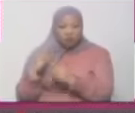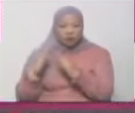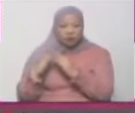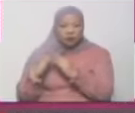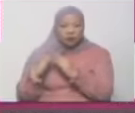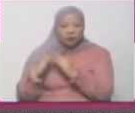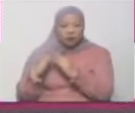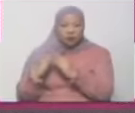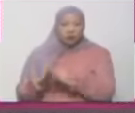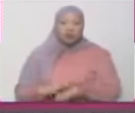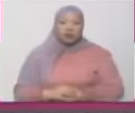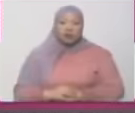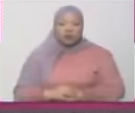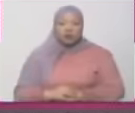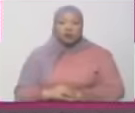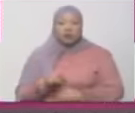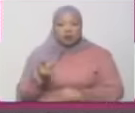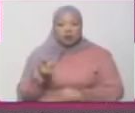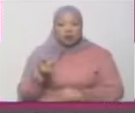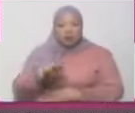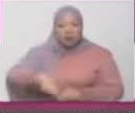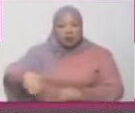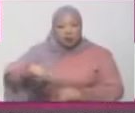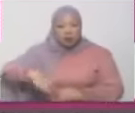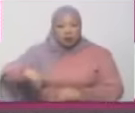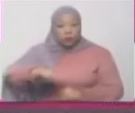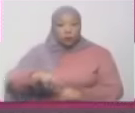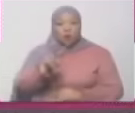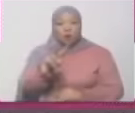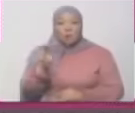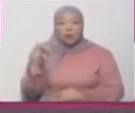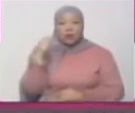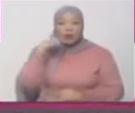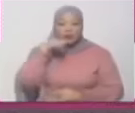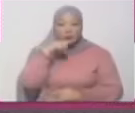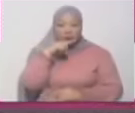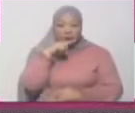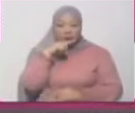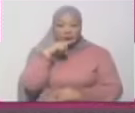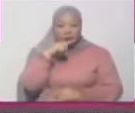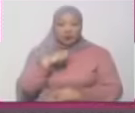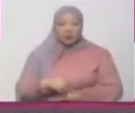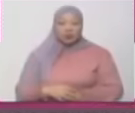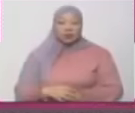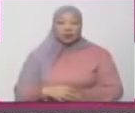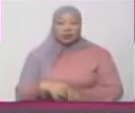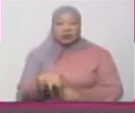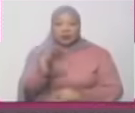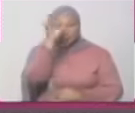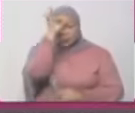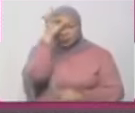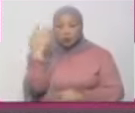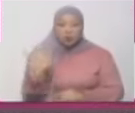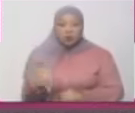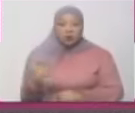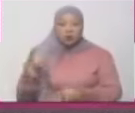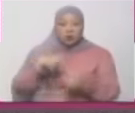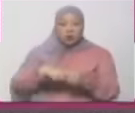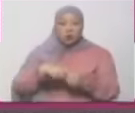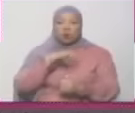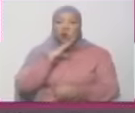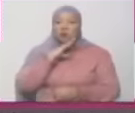en el Palacio Presidencial de Miraflores, aquel 20 de octubre, sin saber la gravedad en que iba a entrar en los